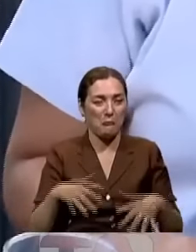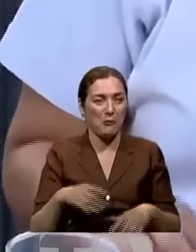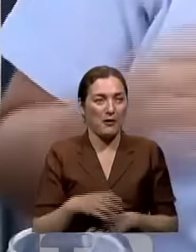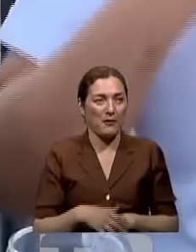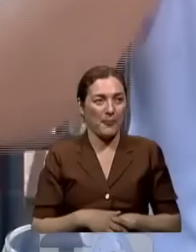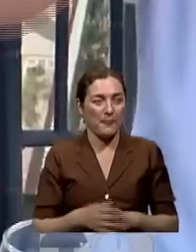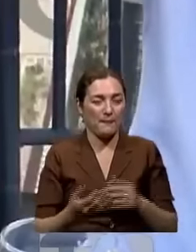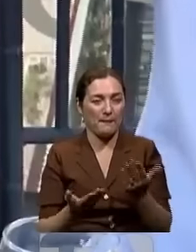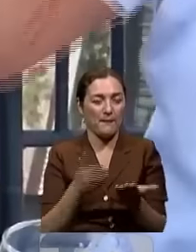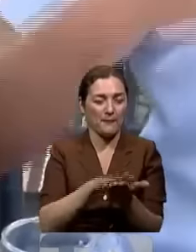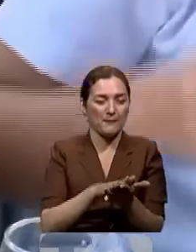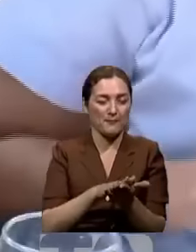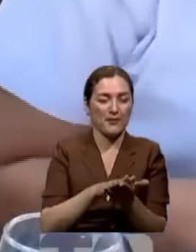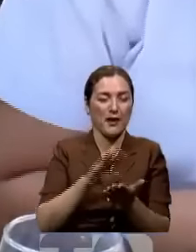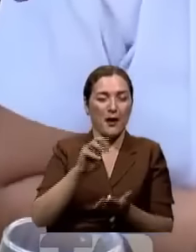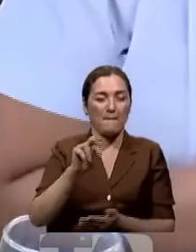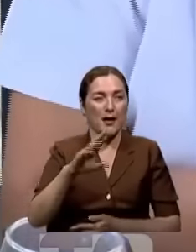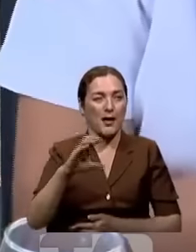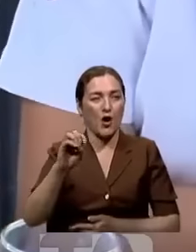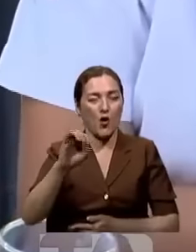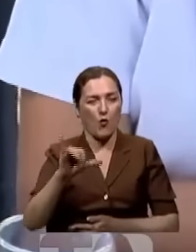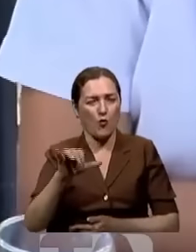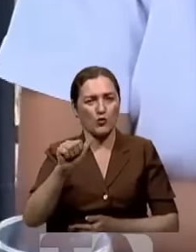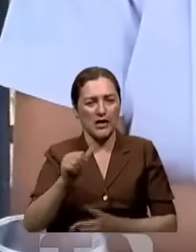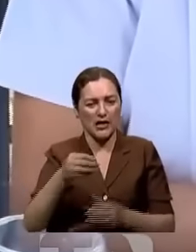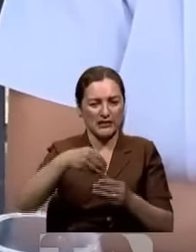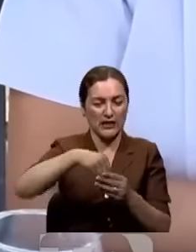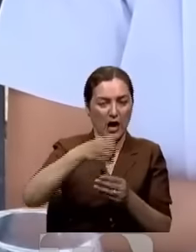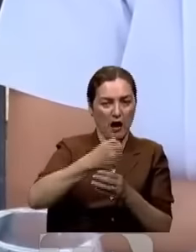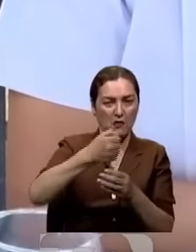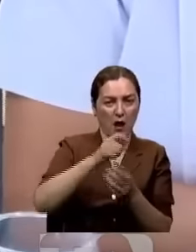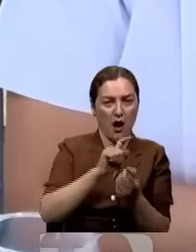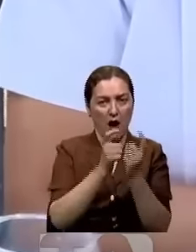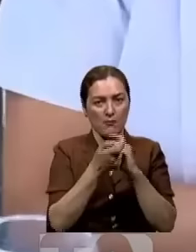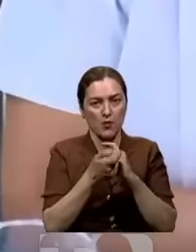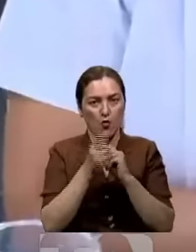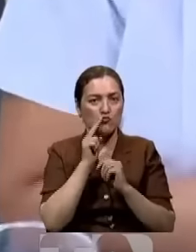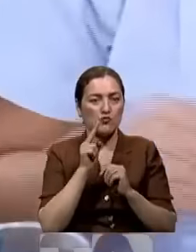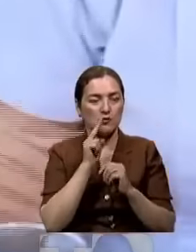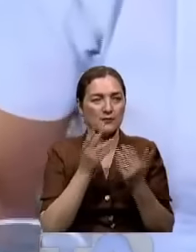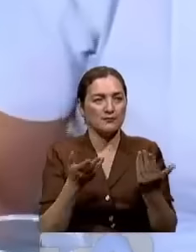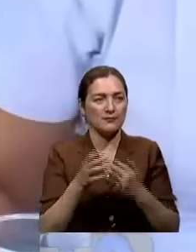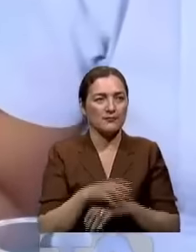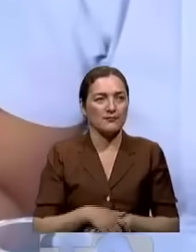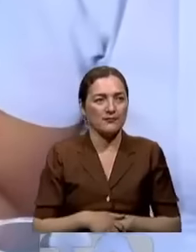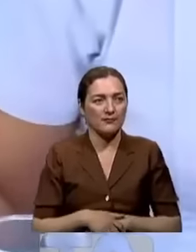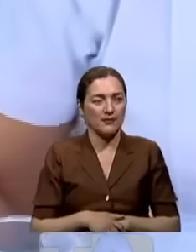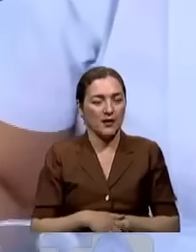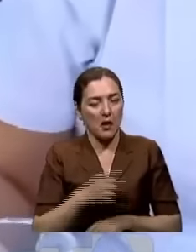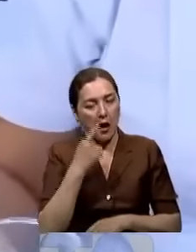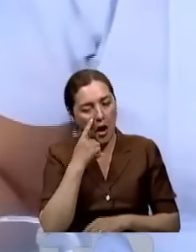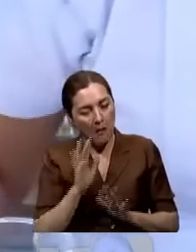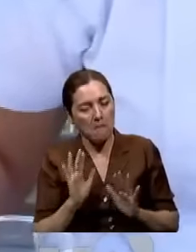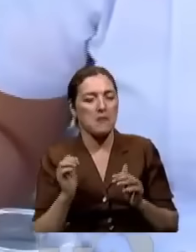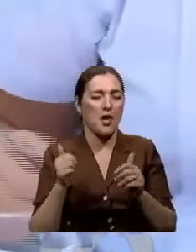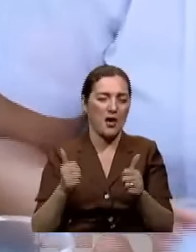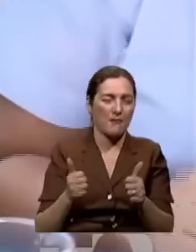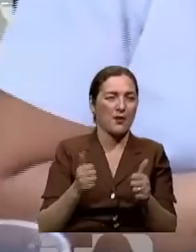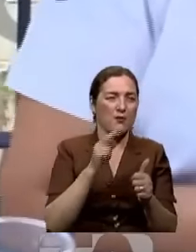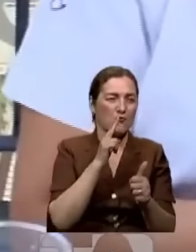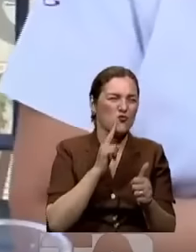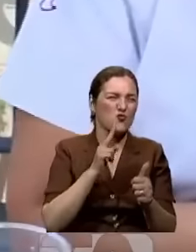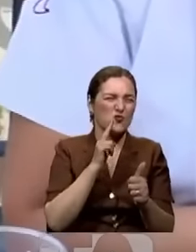integró la maracuyá adentro, sino que cambió completamente el relleno de café, lo hizo una jalea. Buena jugada, sin embargo el punto